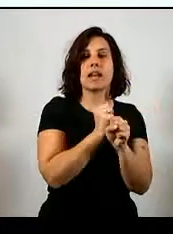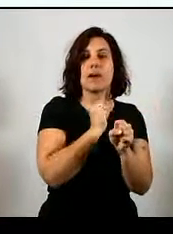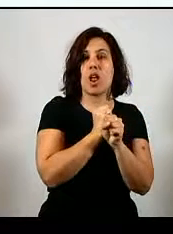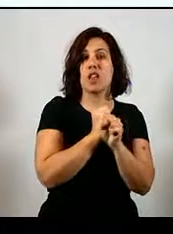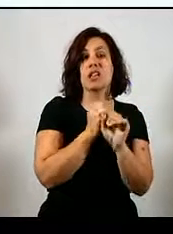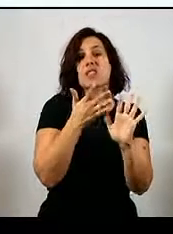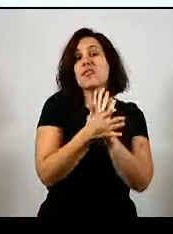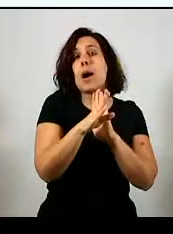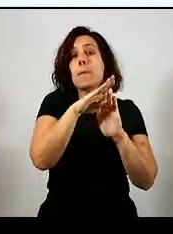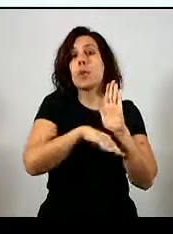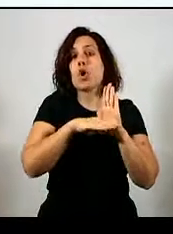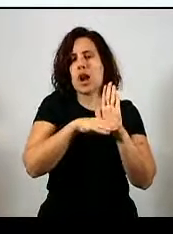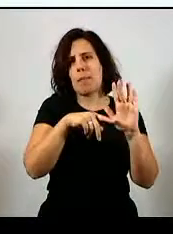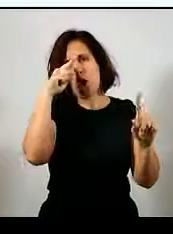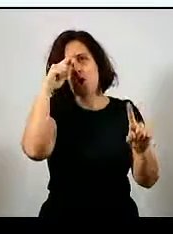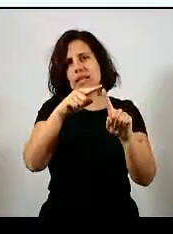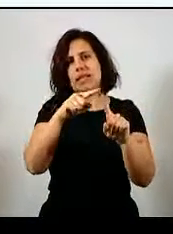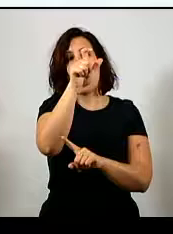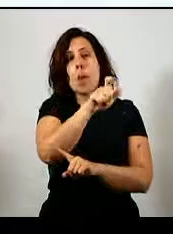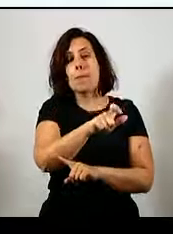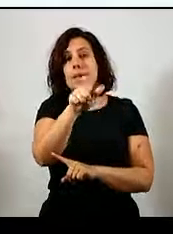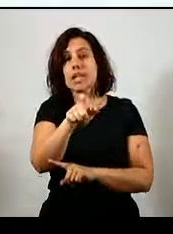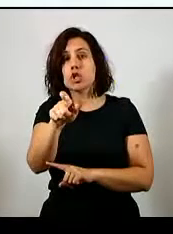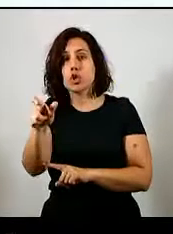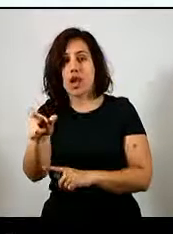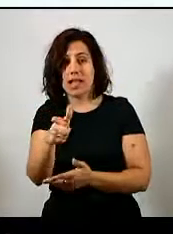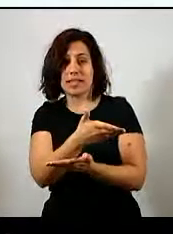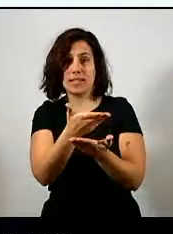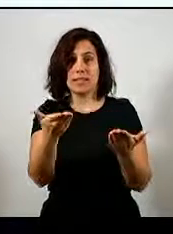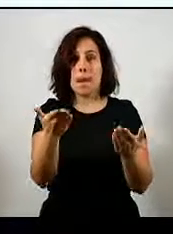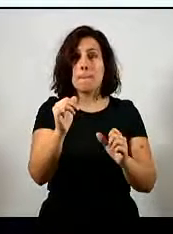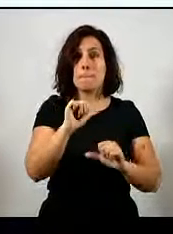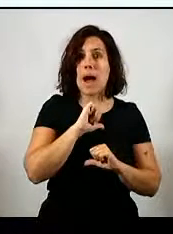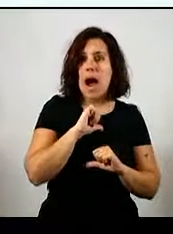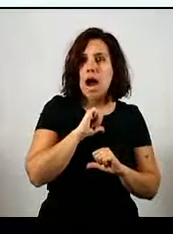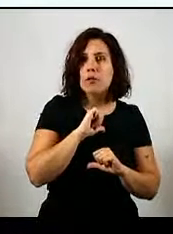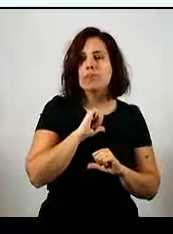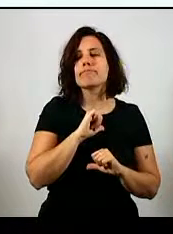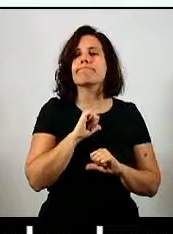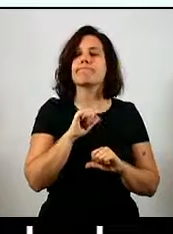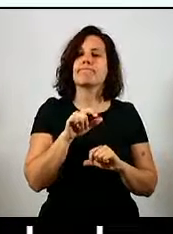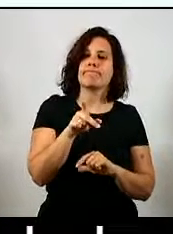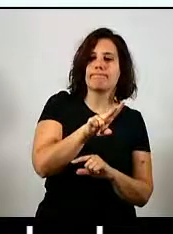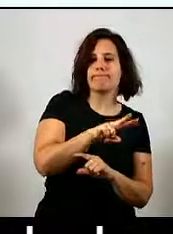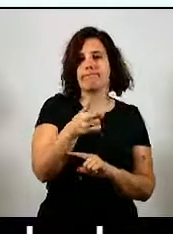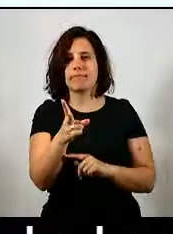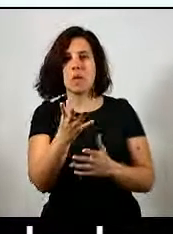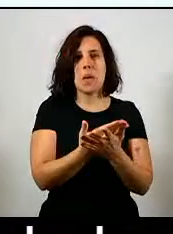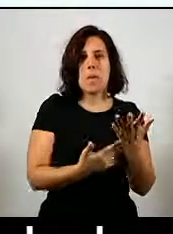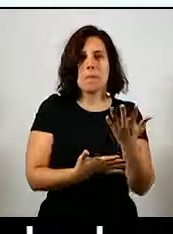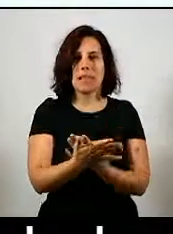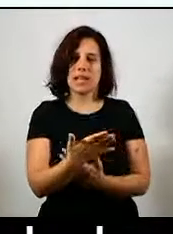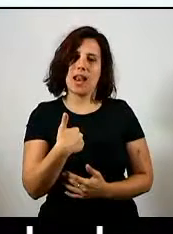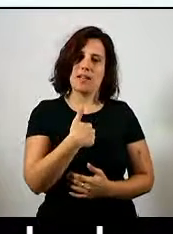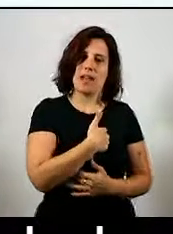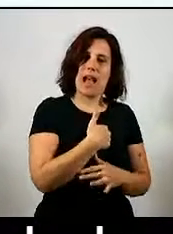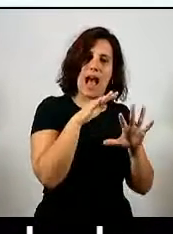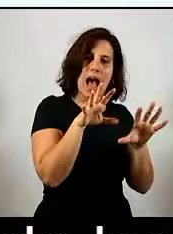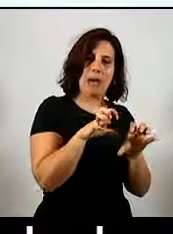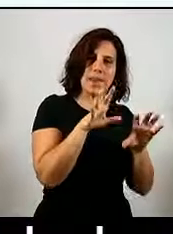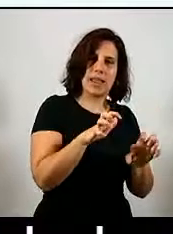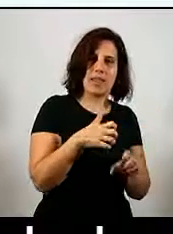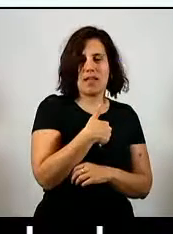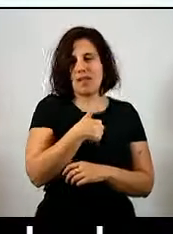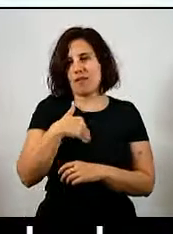tiene por objeto mejorar la empleabilidad de las personas desempleadas, alternando el aprendizaje y la formación con un